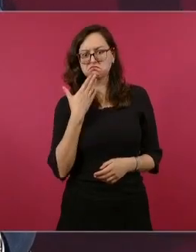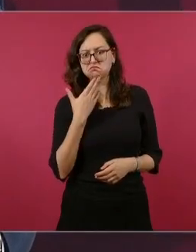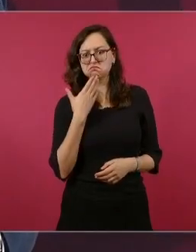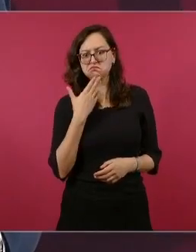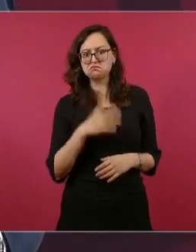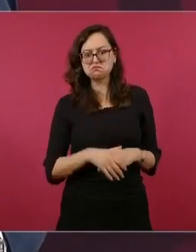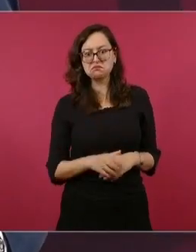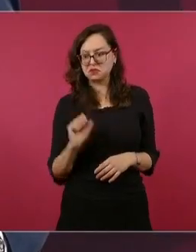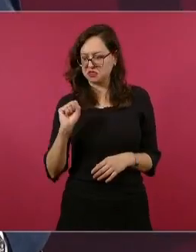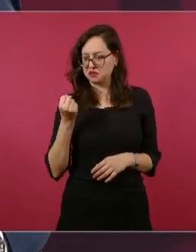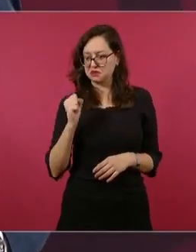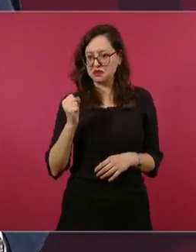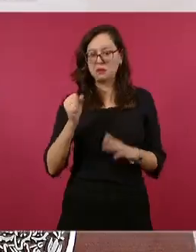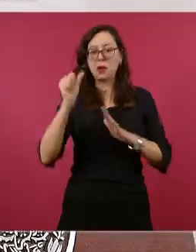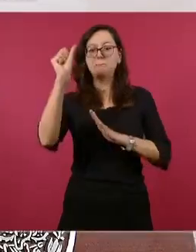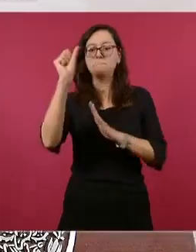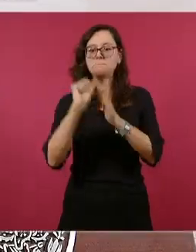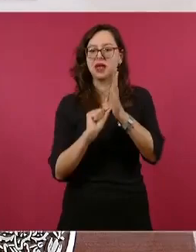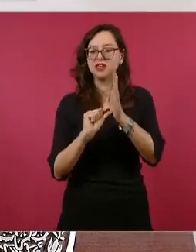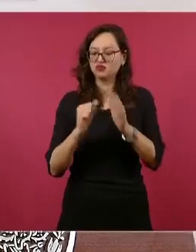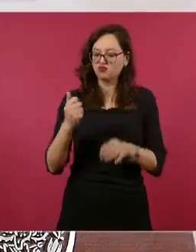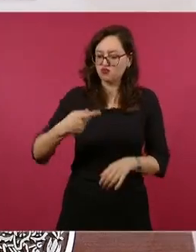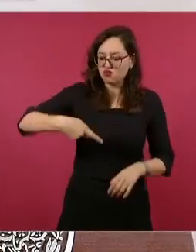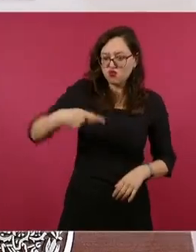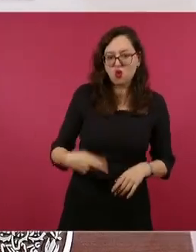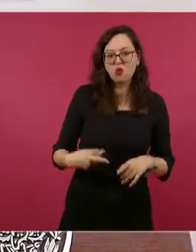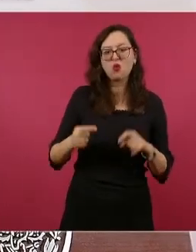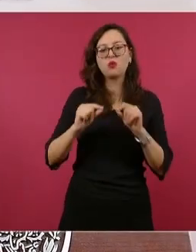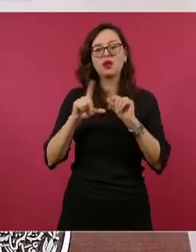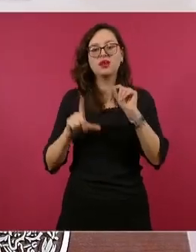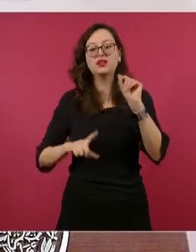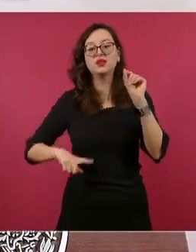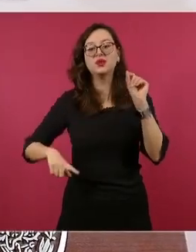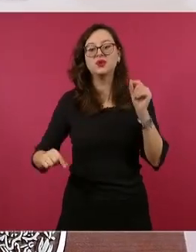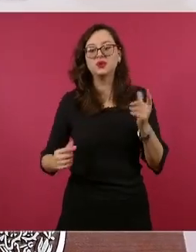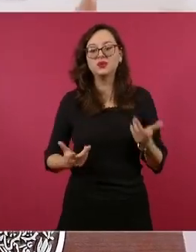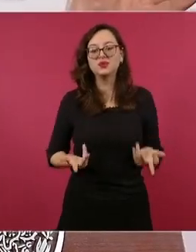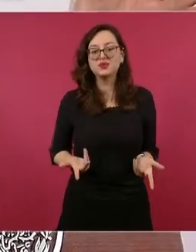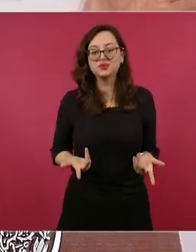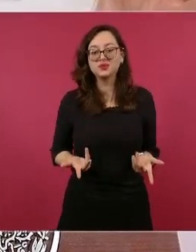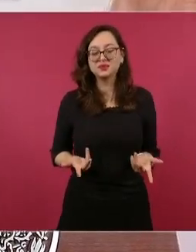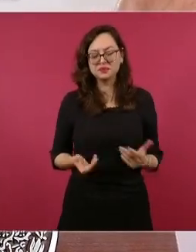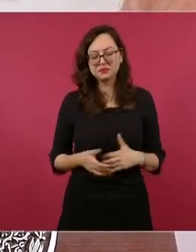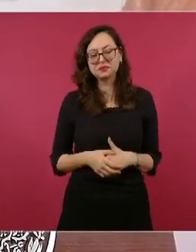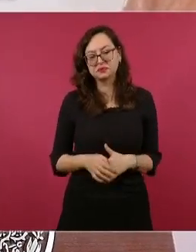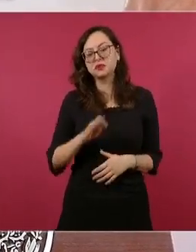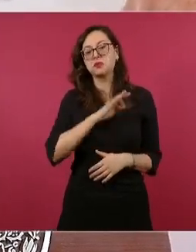septiembre. En ya podría hacerse. Claro